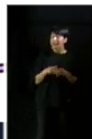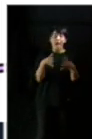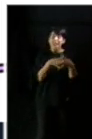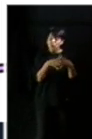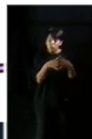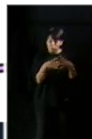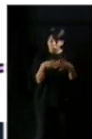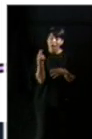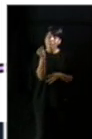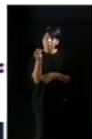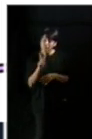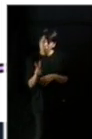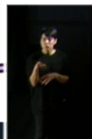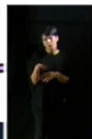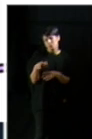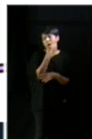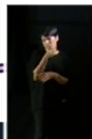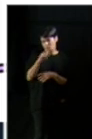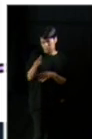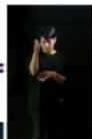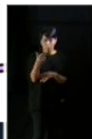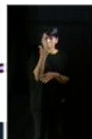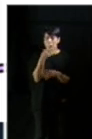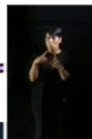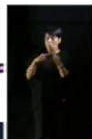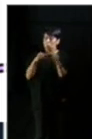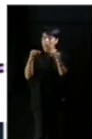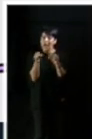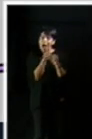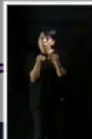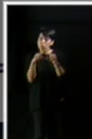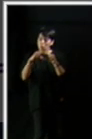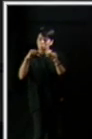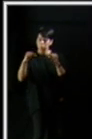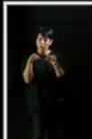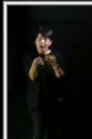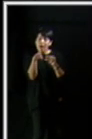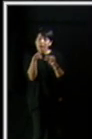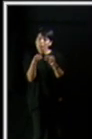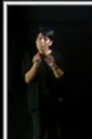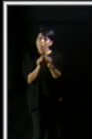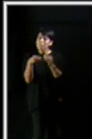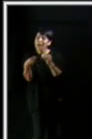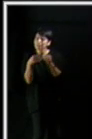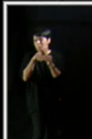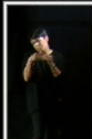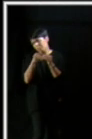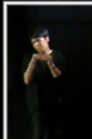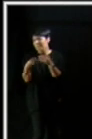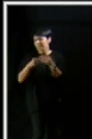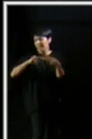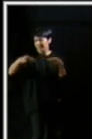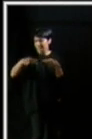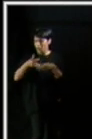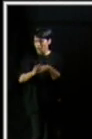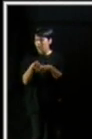es muchísimo más sencilla es como si fuera una cápsula en la que dentro hay un material genético no tiene nada más entonces siendo que la